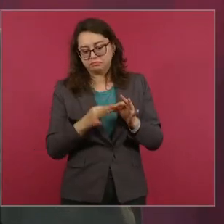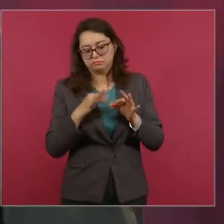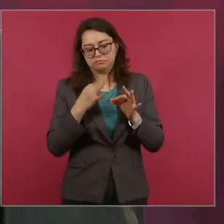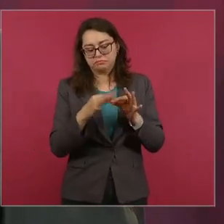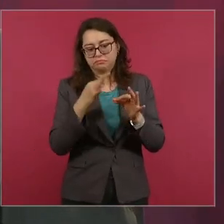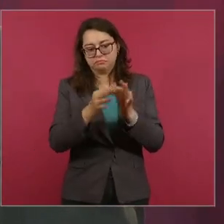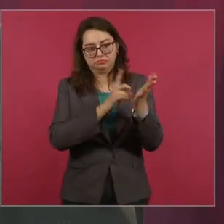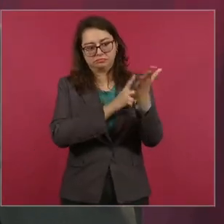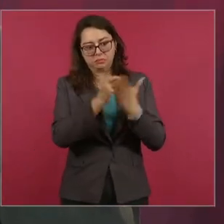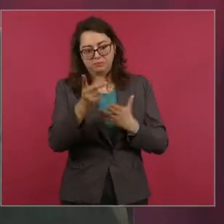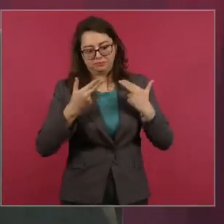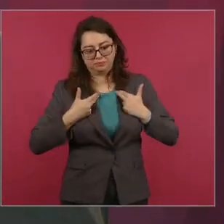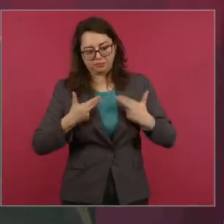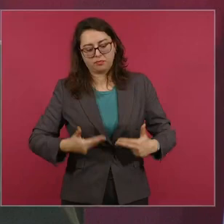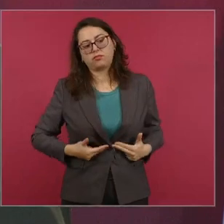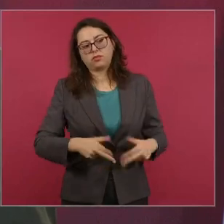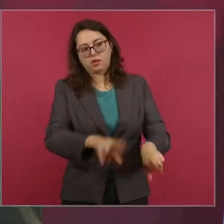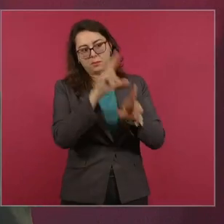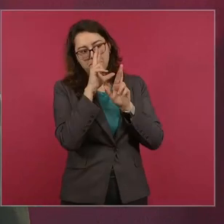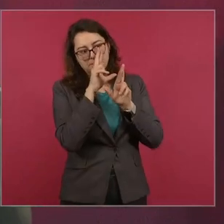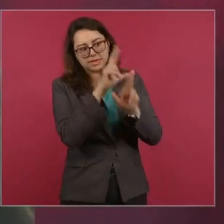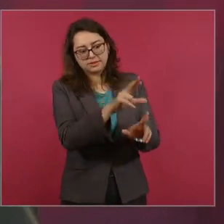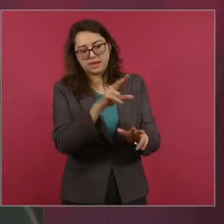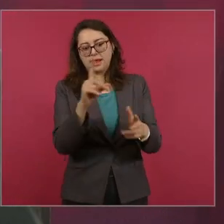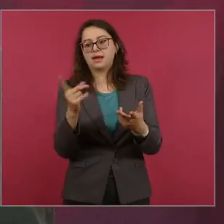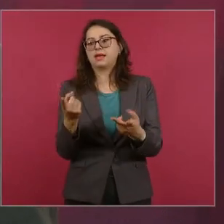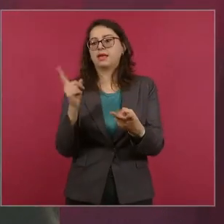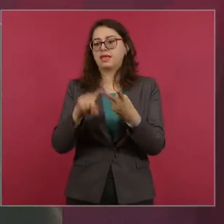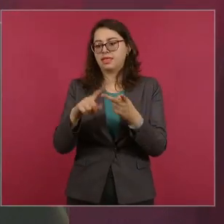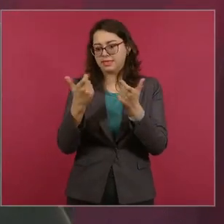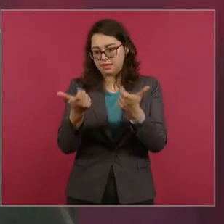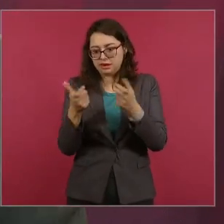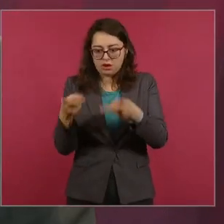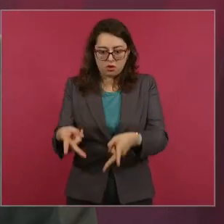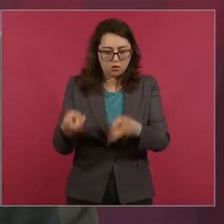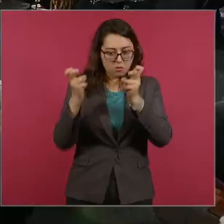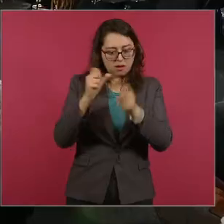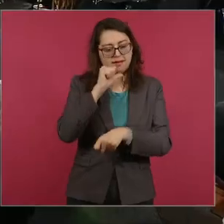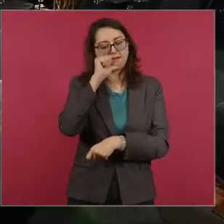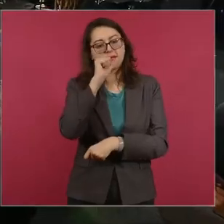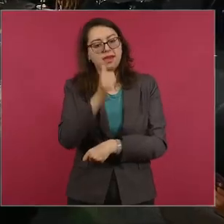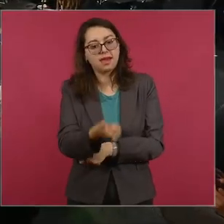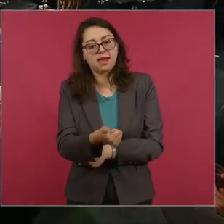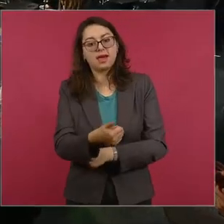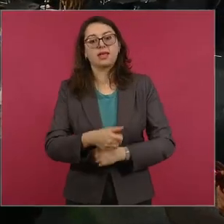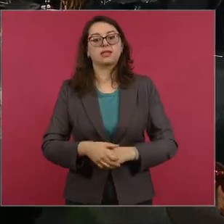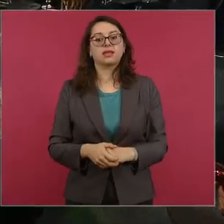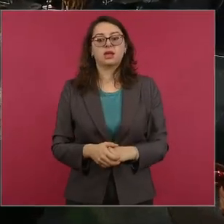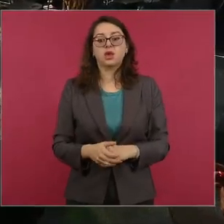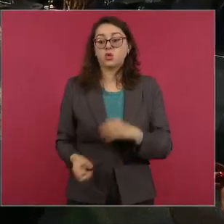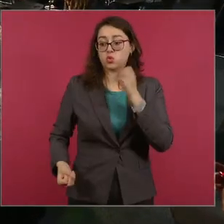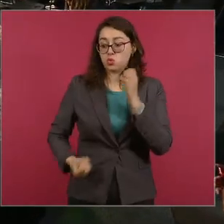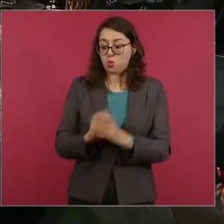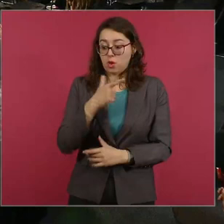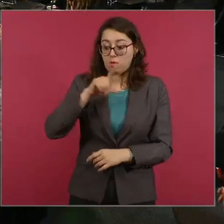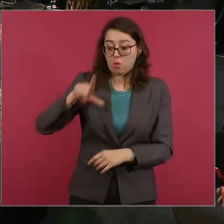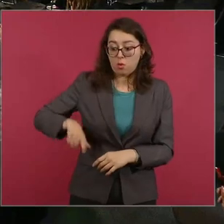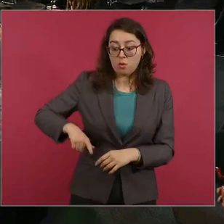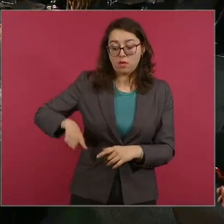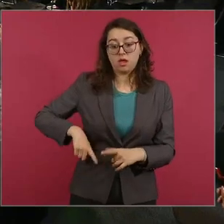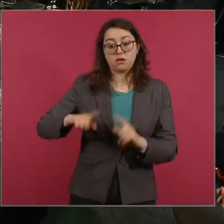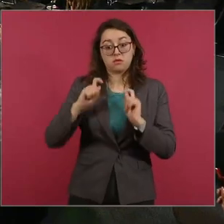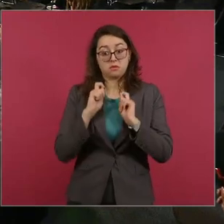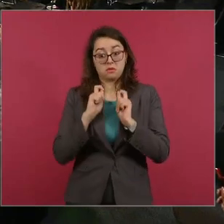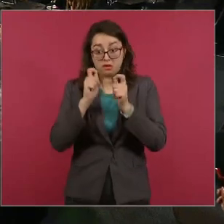mismos servidores públicos que llegan entiendan de que no es lo